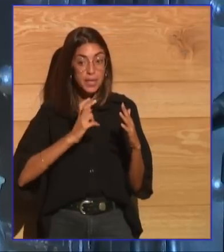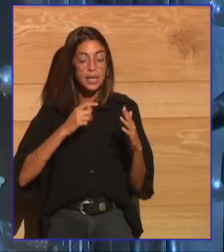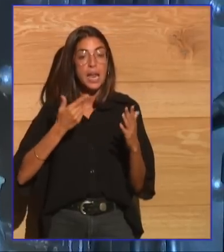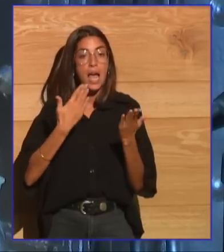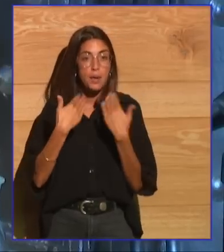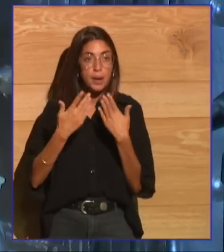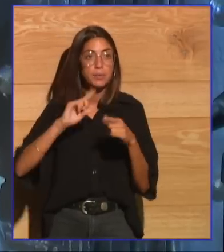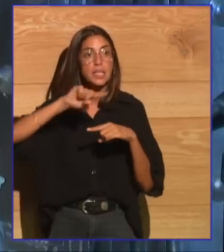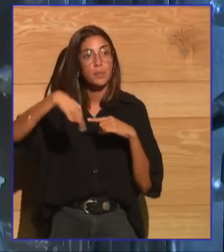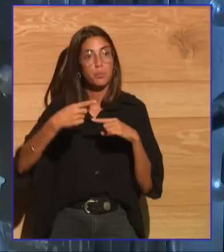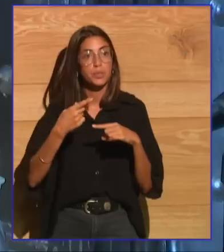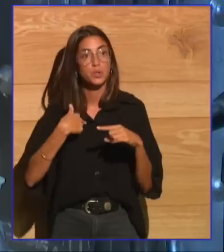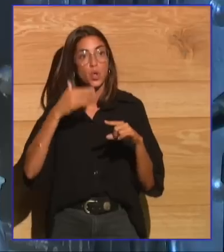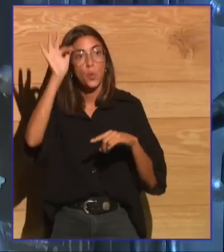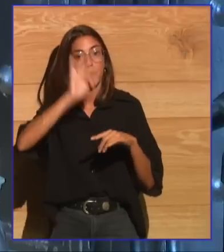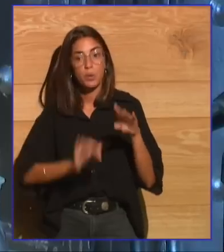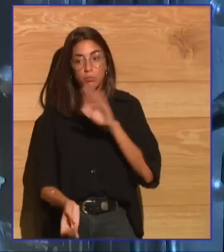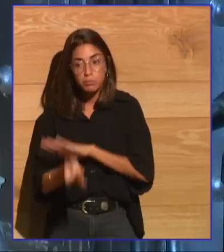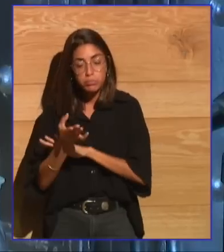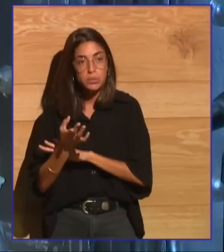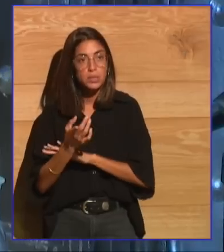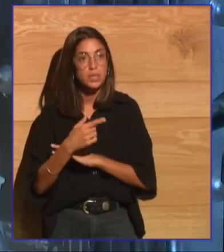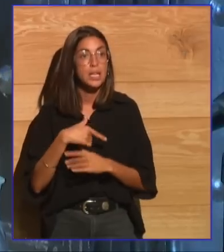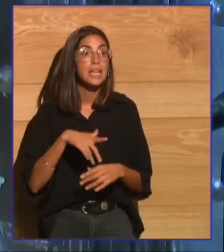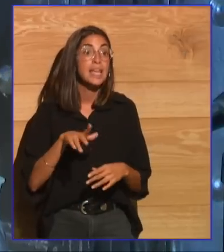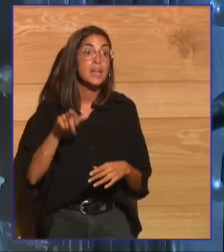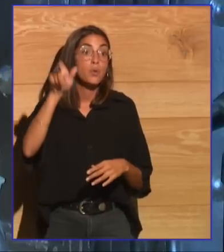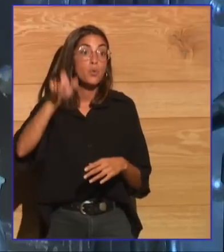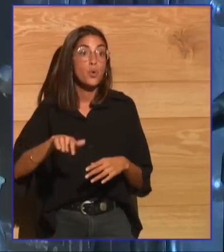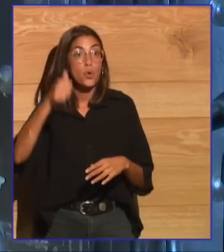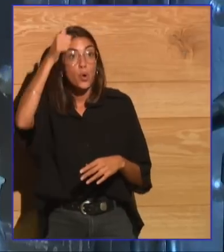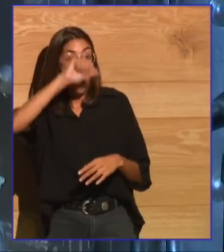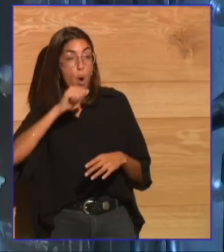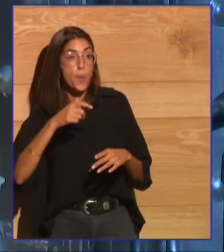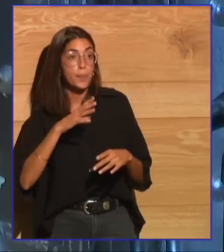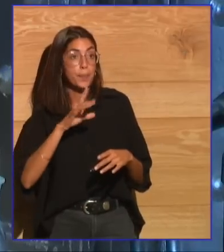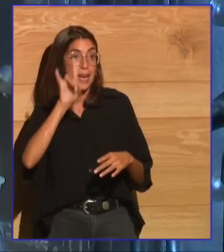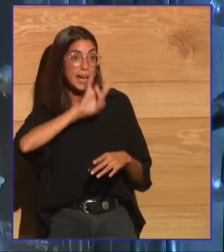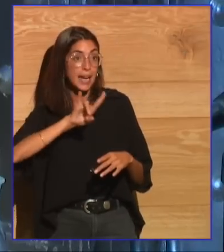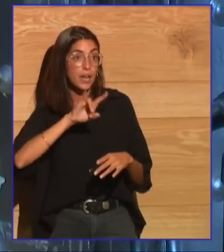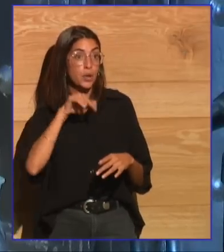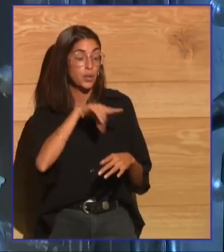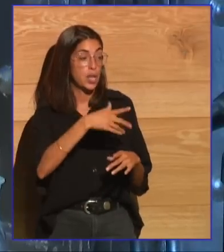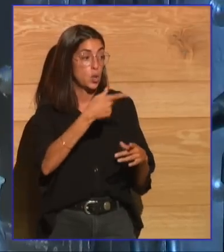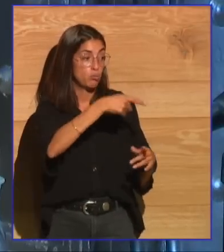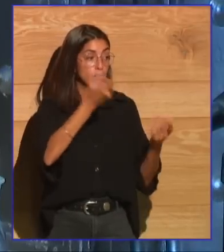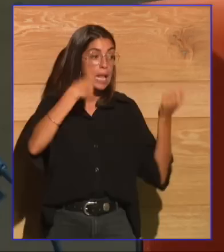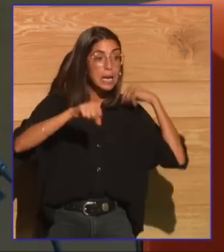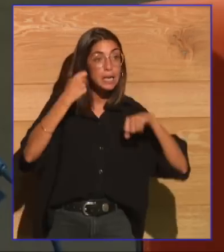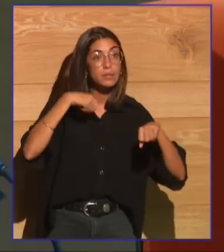cuando un hombre negro sale a decir es que no sabe qué racista eres spielberg como una sabes no dijo el run retrata al personaje y tú eres idiota